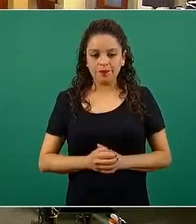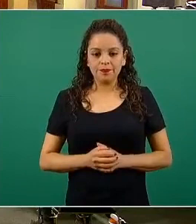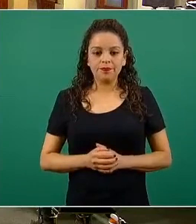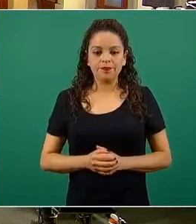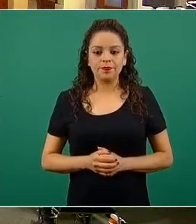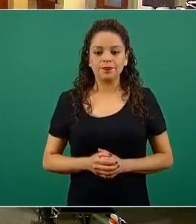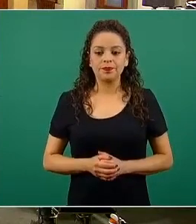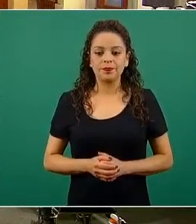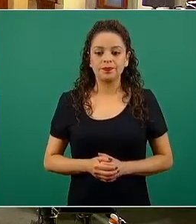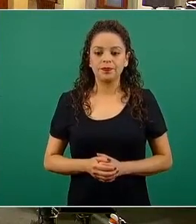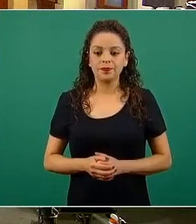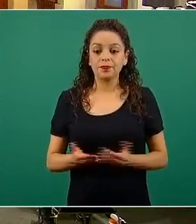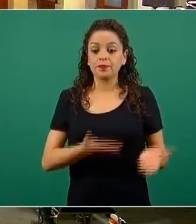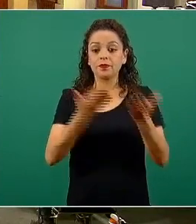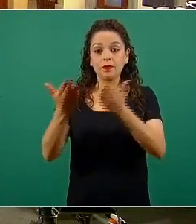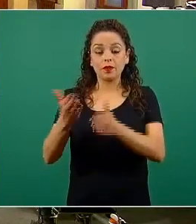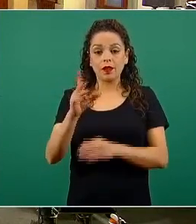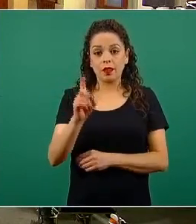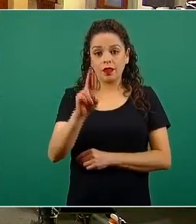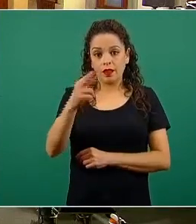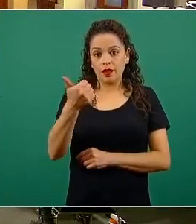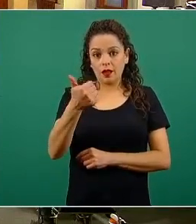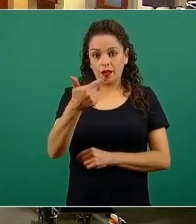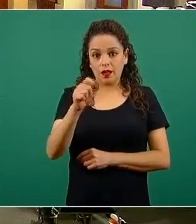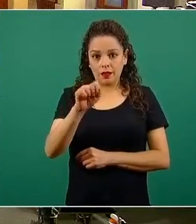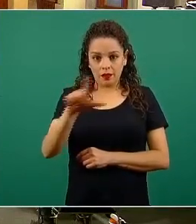Adelante, doctor López-Gatell.